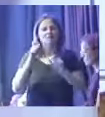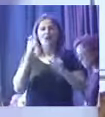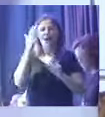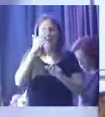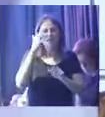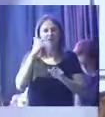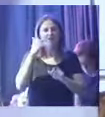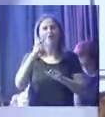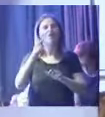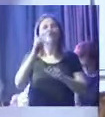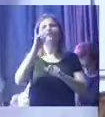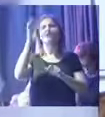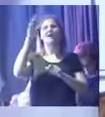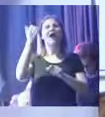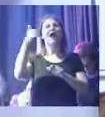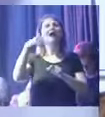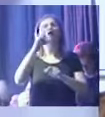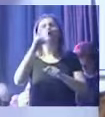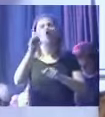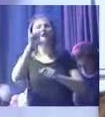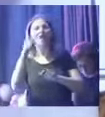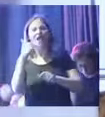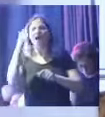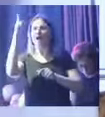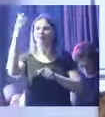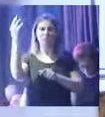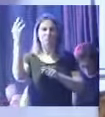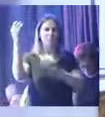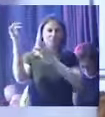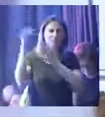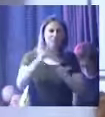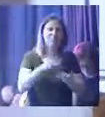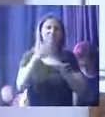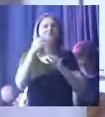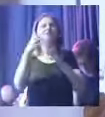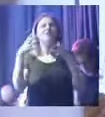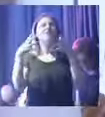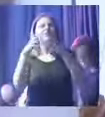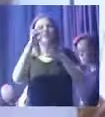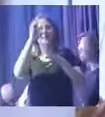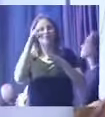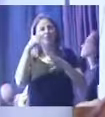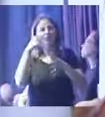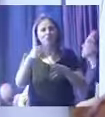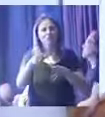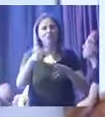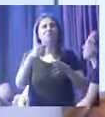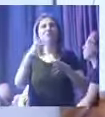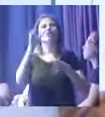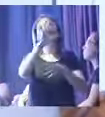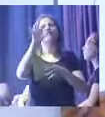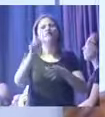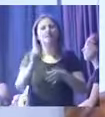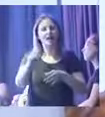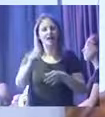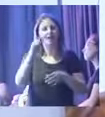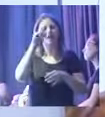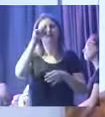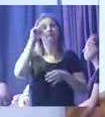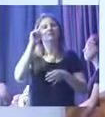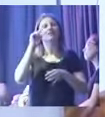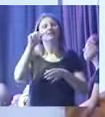allá de los reinos de Angola, de Angola en ese momento, de las tribus en ese momento de africanas, donde